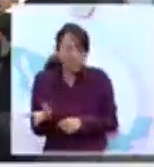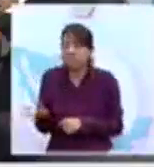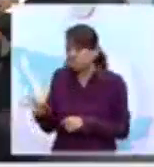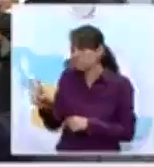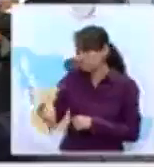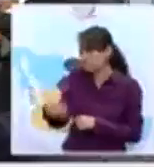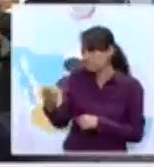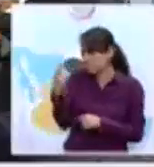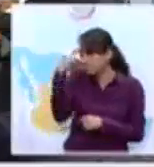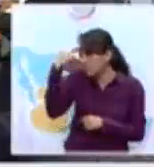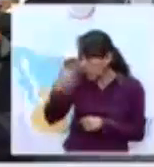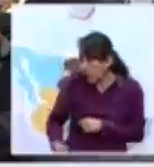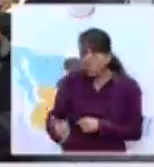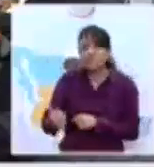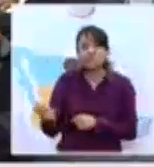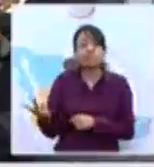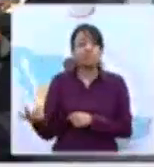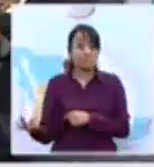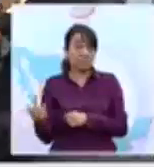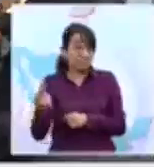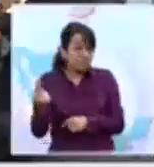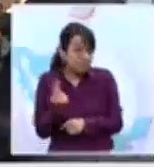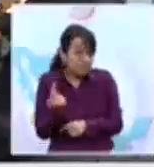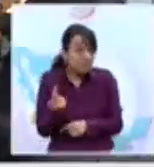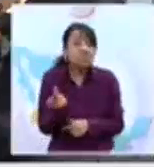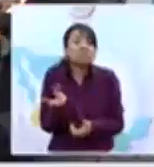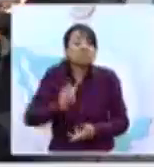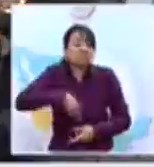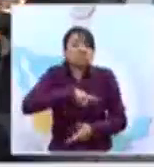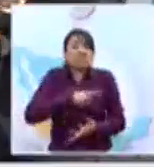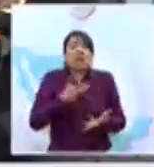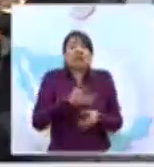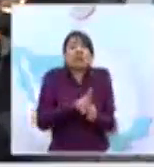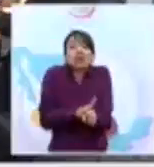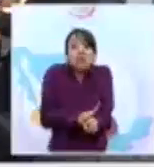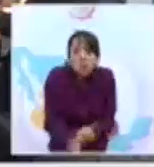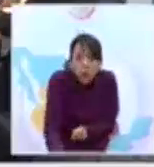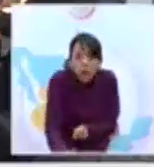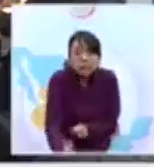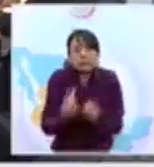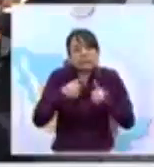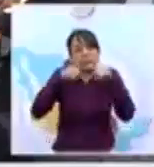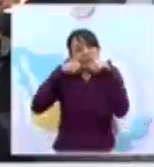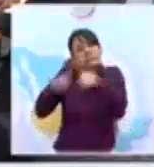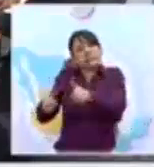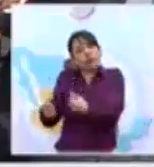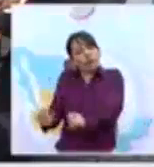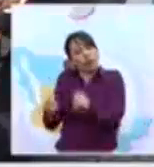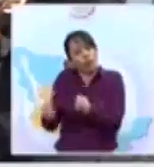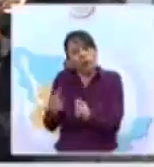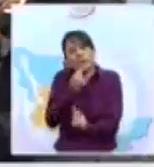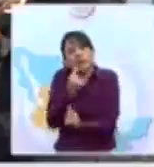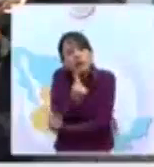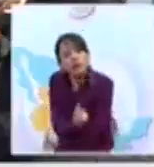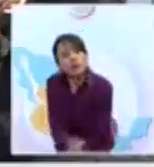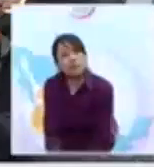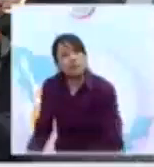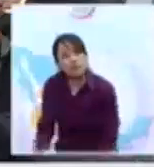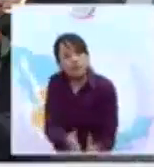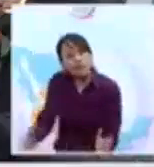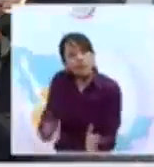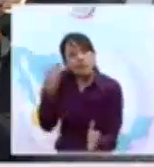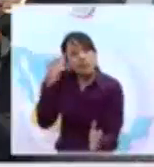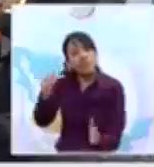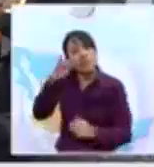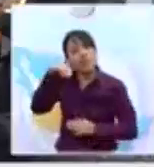familia, es reivindicar prácticamente el interés superior de la infancia, ¿no? La infancia debe de ser, ahí sí